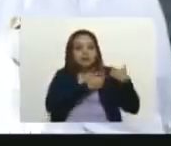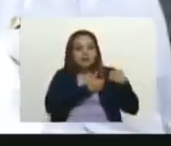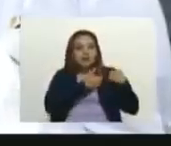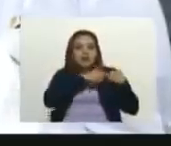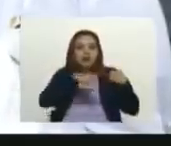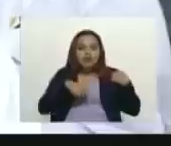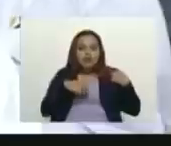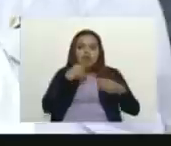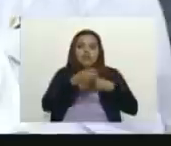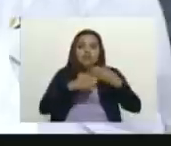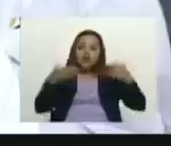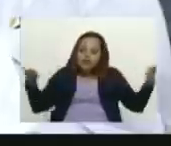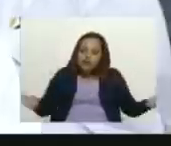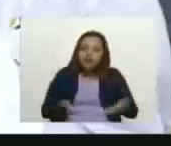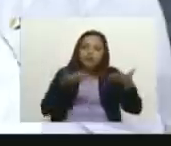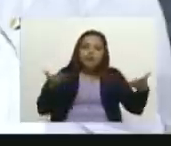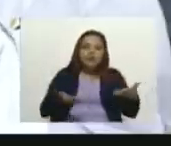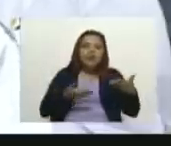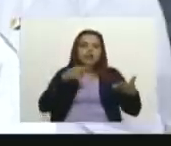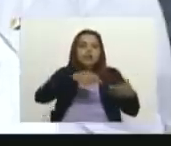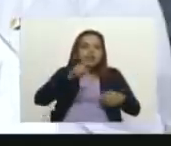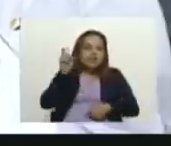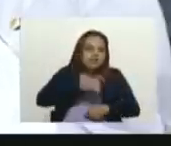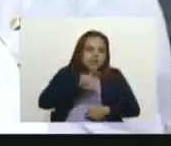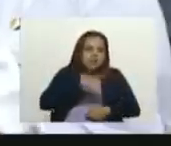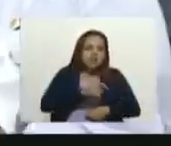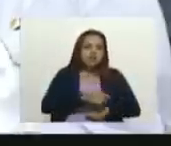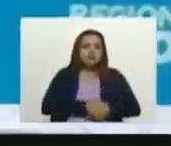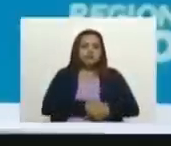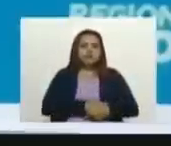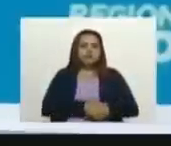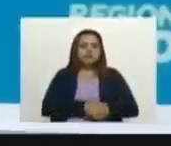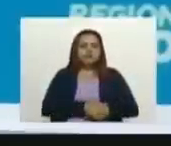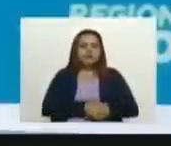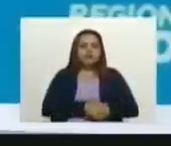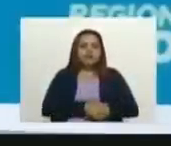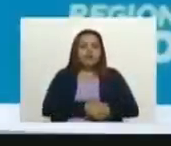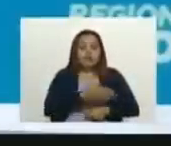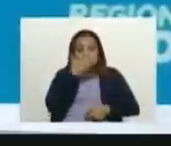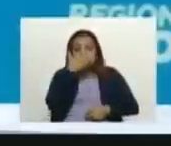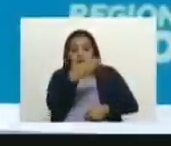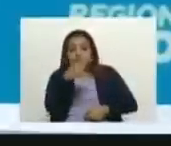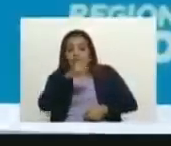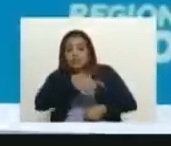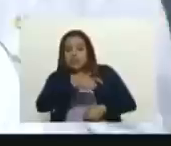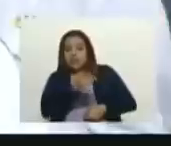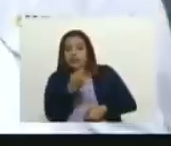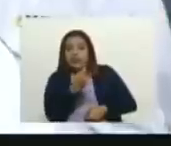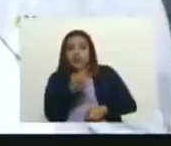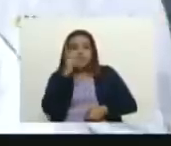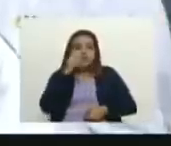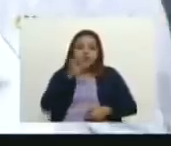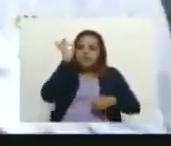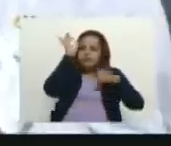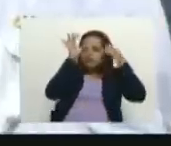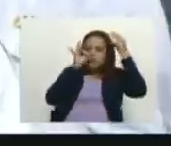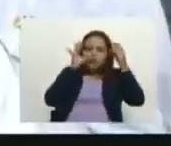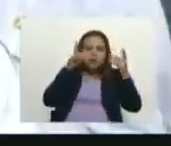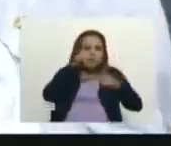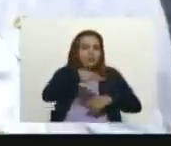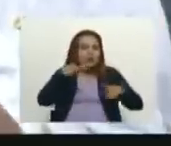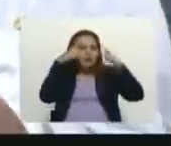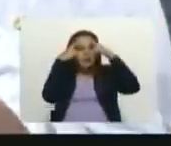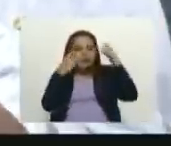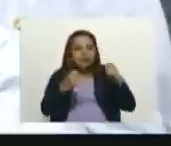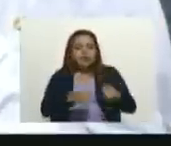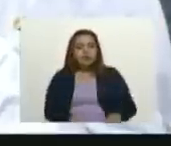el combustible que nos va a mover, que se llama la necesidad, presidente. Así es. Y ante la necesidad, creatividad y profesionalismo. Hoy